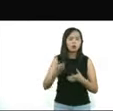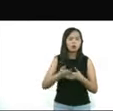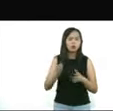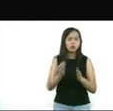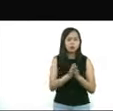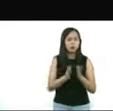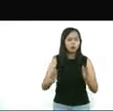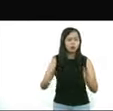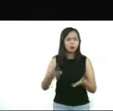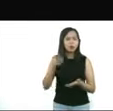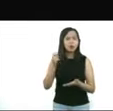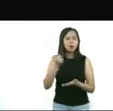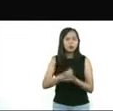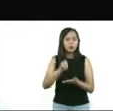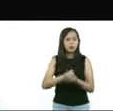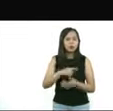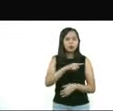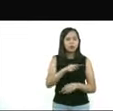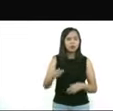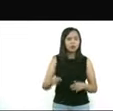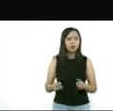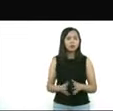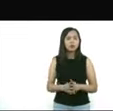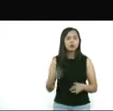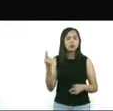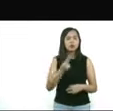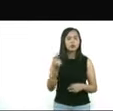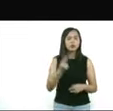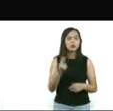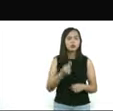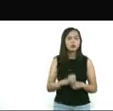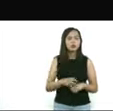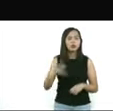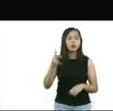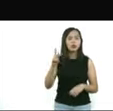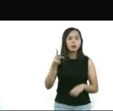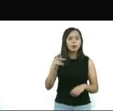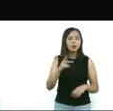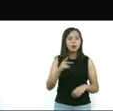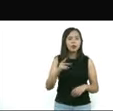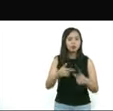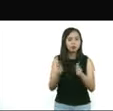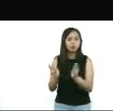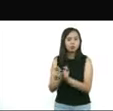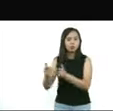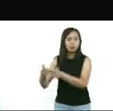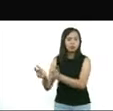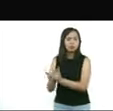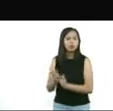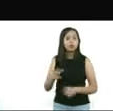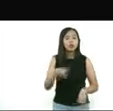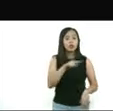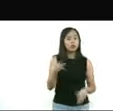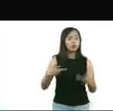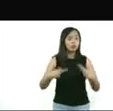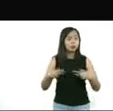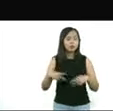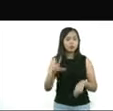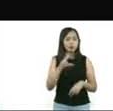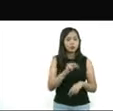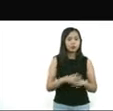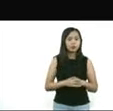los procesos electorales tienen que ser a fuerzas a través de partidos y no de los ciudadanos. Segundo,